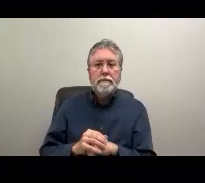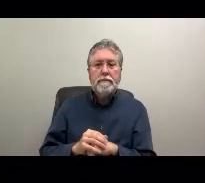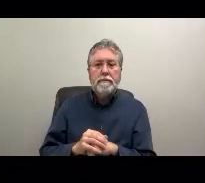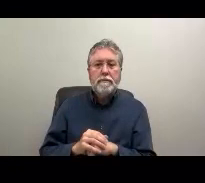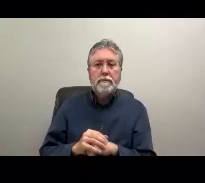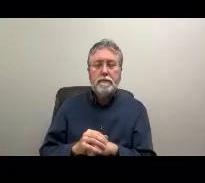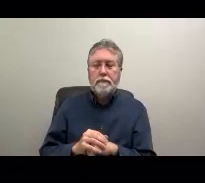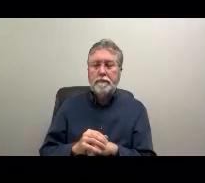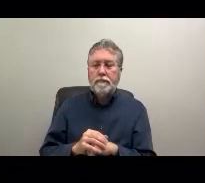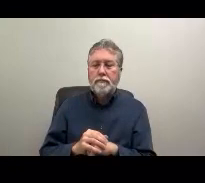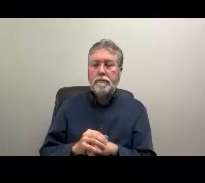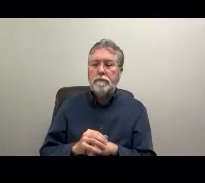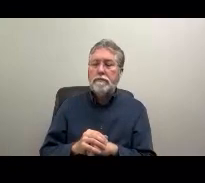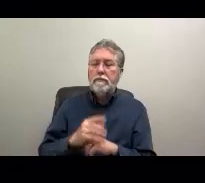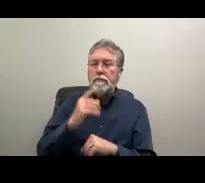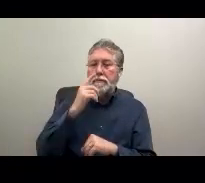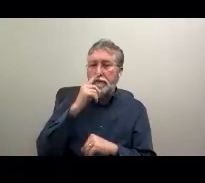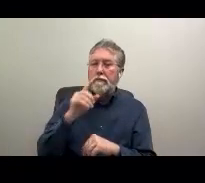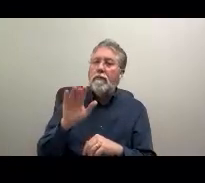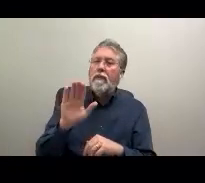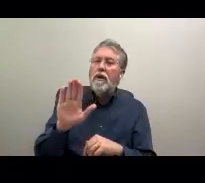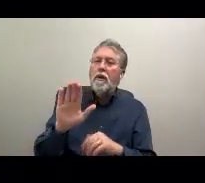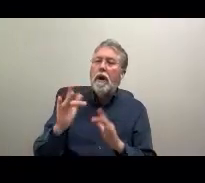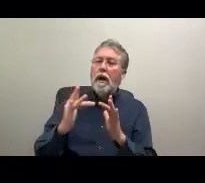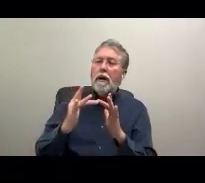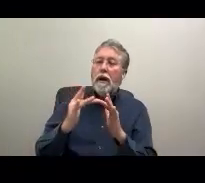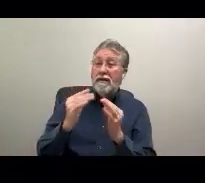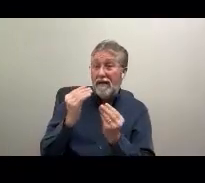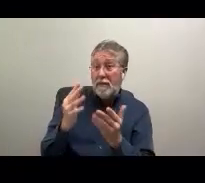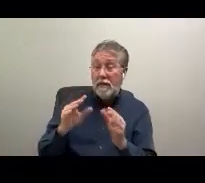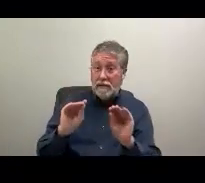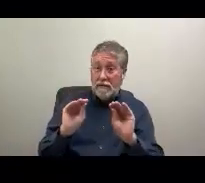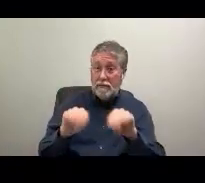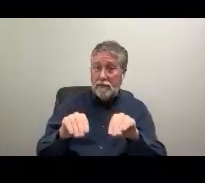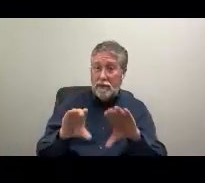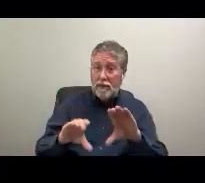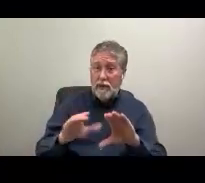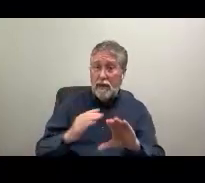¿Pueden compartir la información de contacto en el chat? Sí, claro.